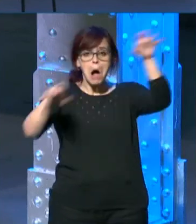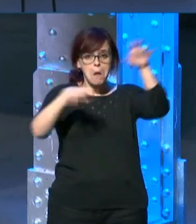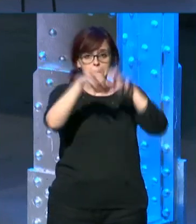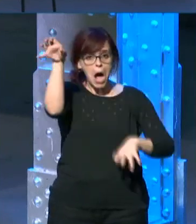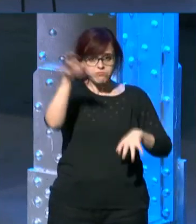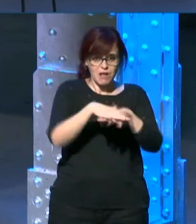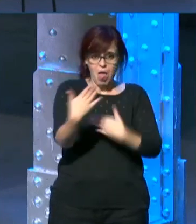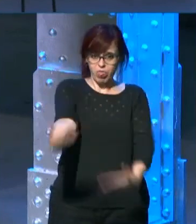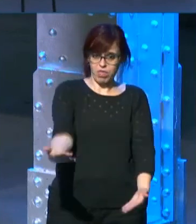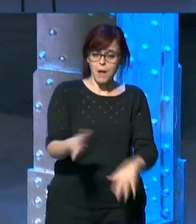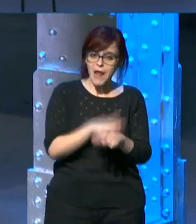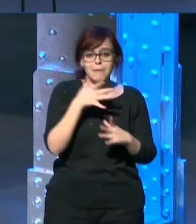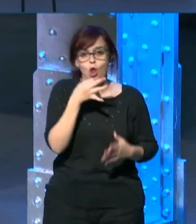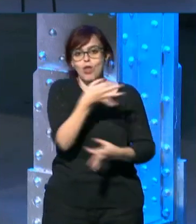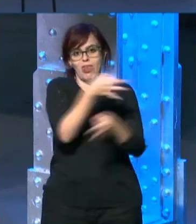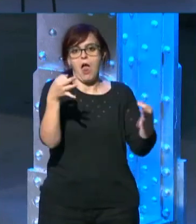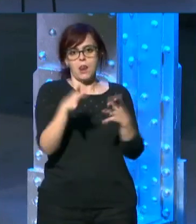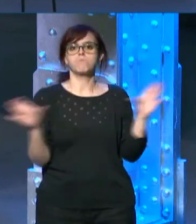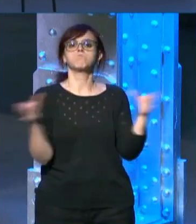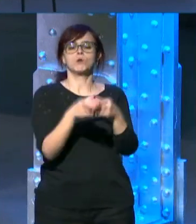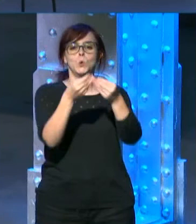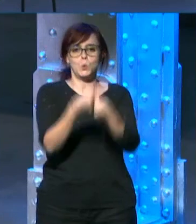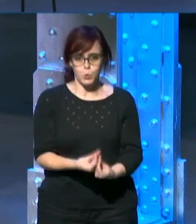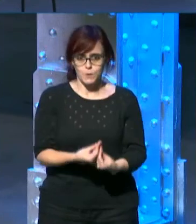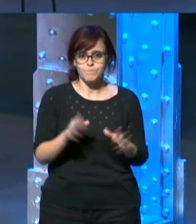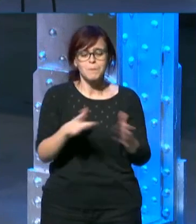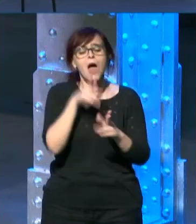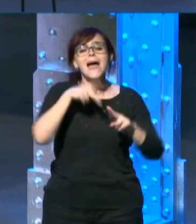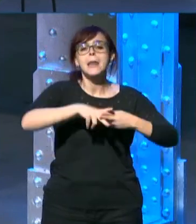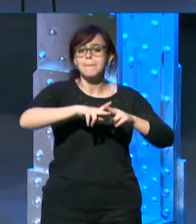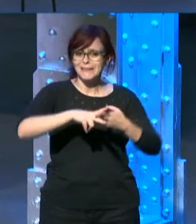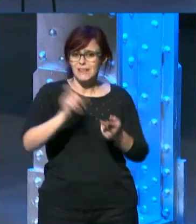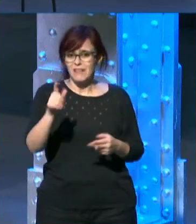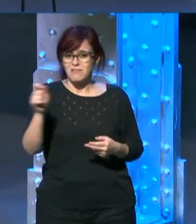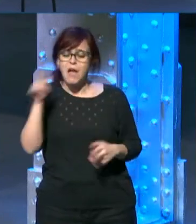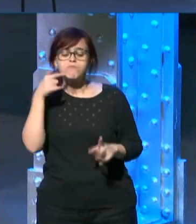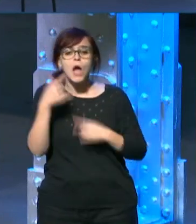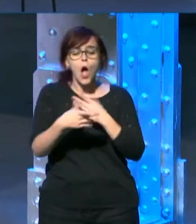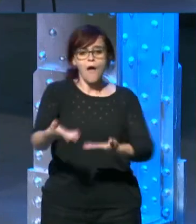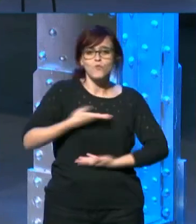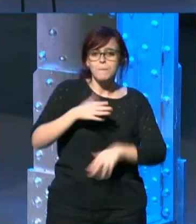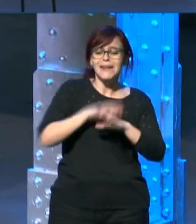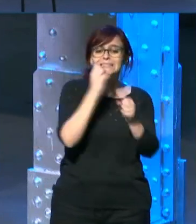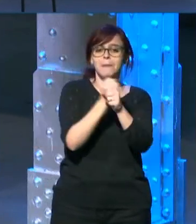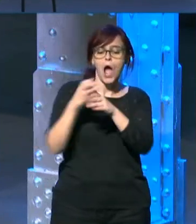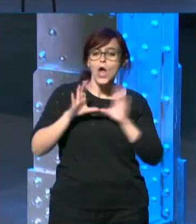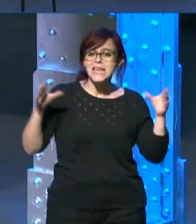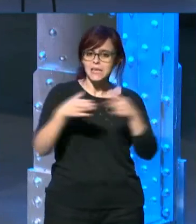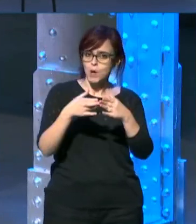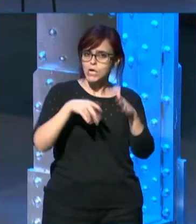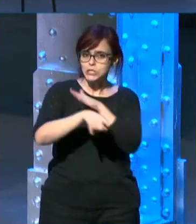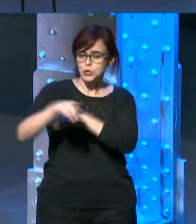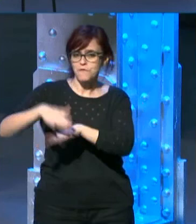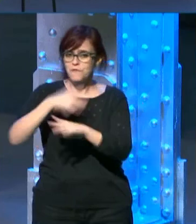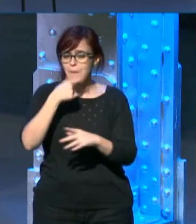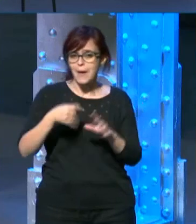óptimo que esté todo el mundo trabajando juntos. Yo no soy un fan de las herramientas, pero es verdad que cada vez hay más herramientas que facilitan que el trabajo en equipo sea más